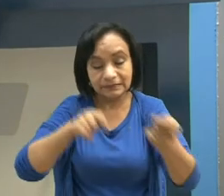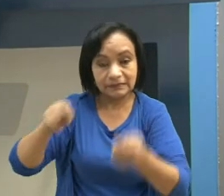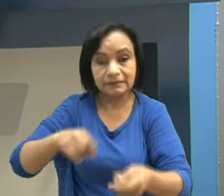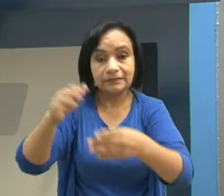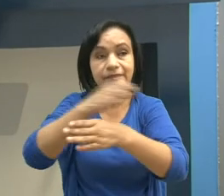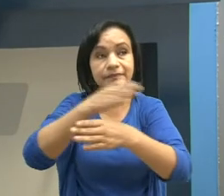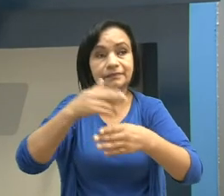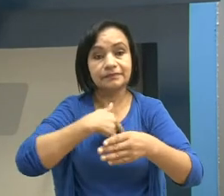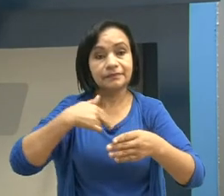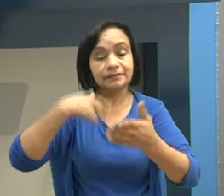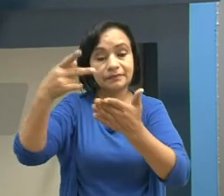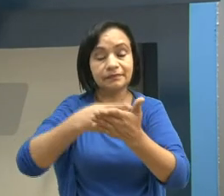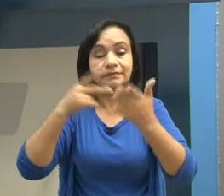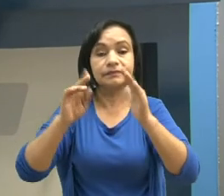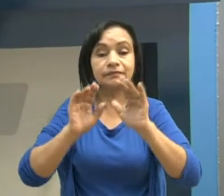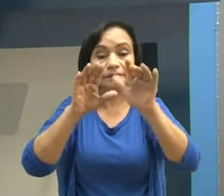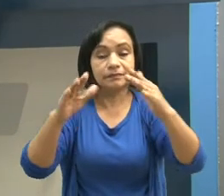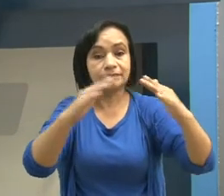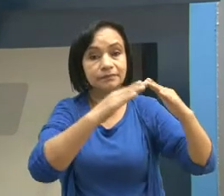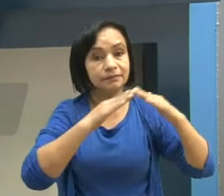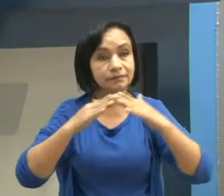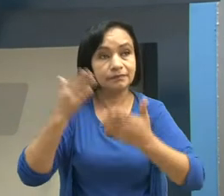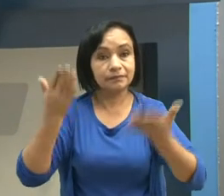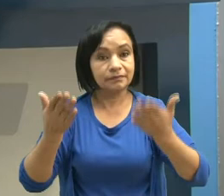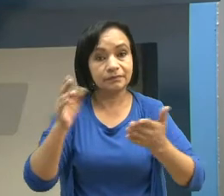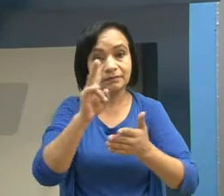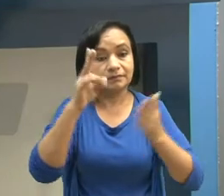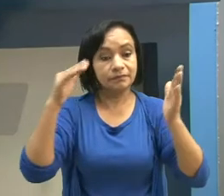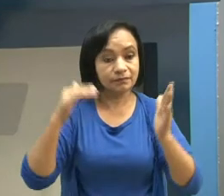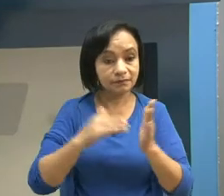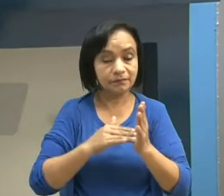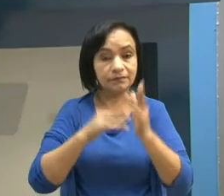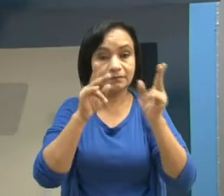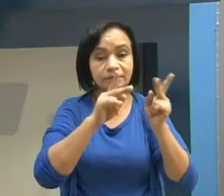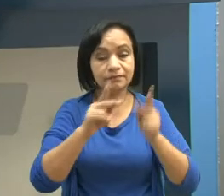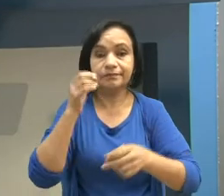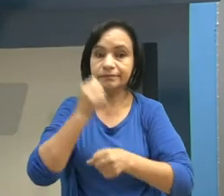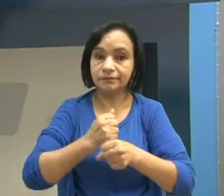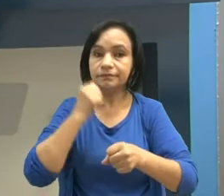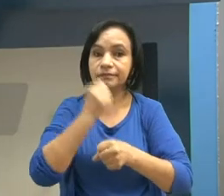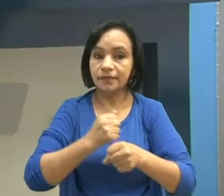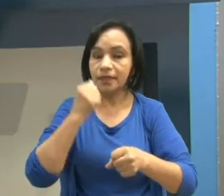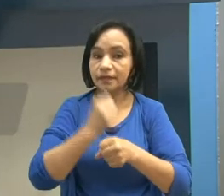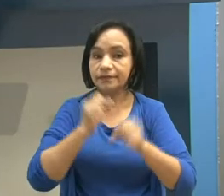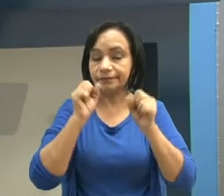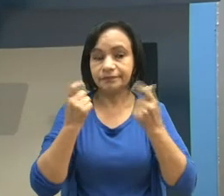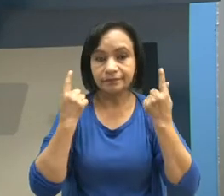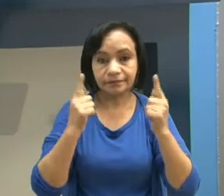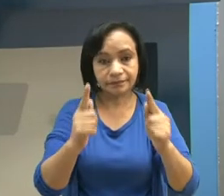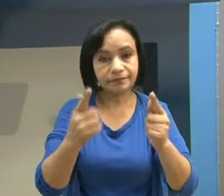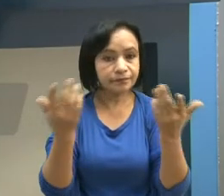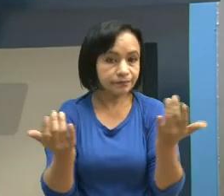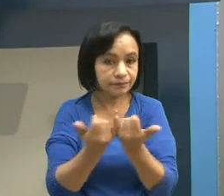por decirte algo, el proyecto de León en algún momento va a generar más de 2.000 empleos entre directos e indirectos. Igualmente podría ser Chinandega,